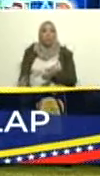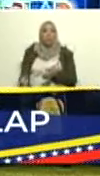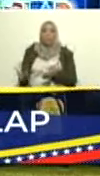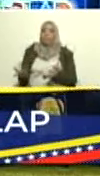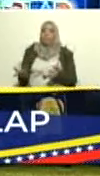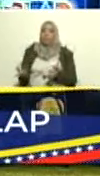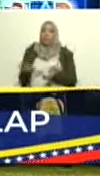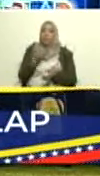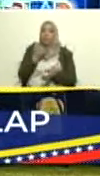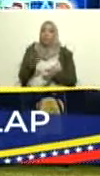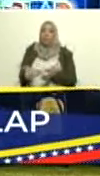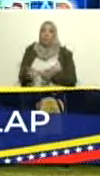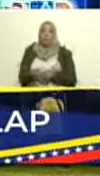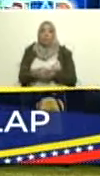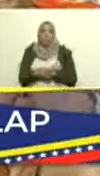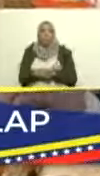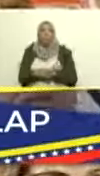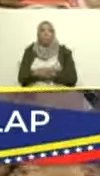apellidos.